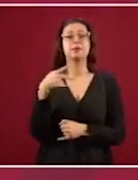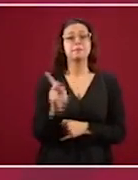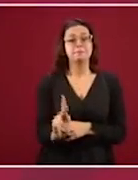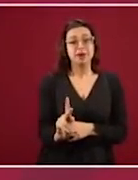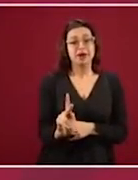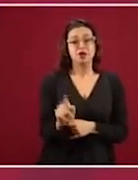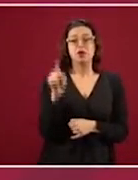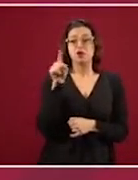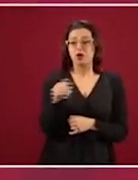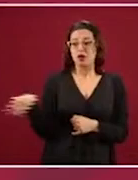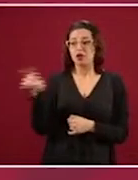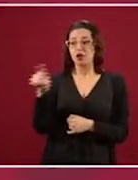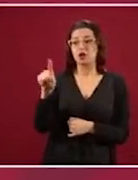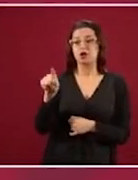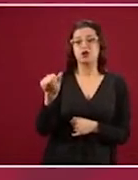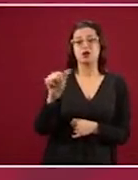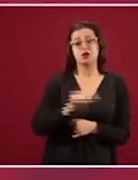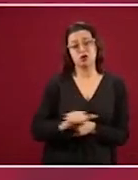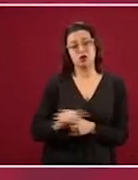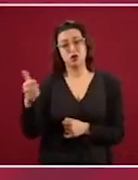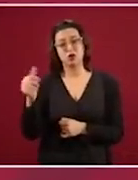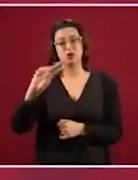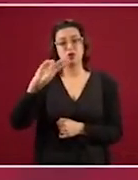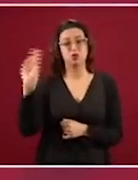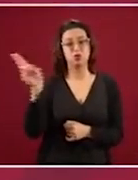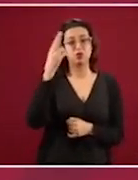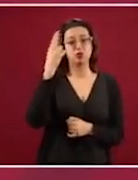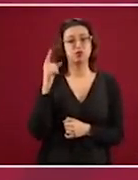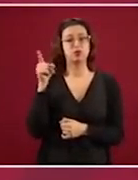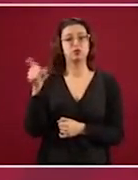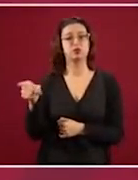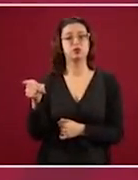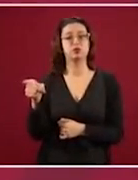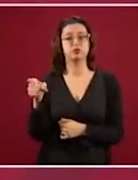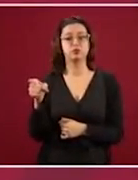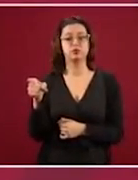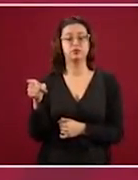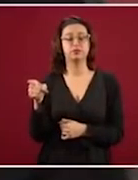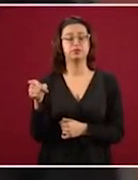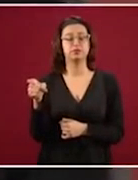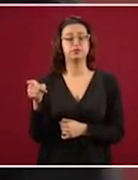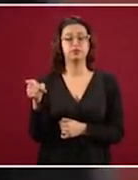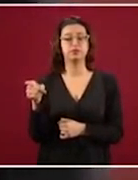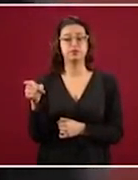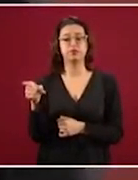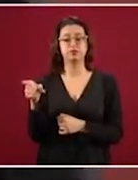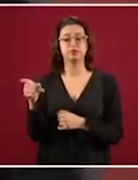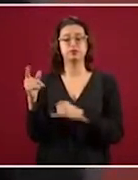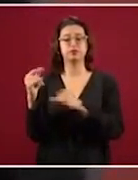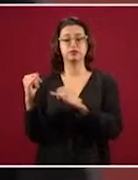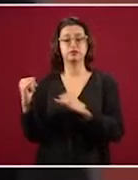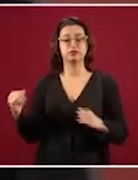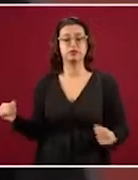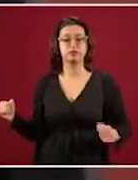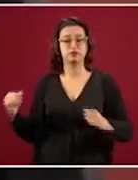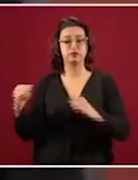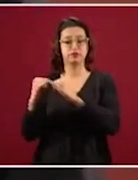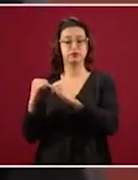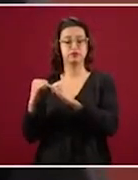universidades se manejan desde el instituto